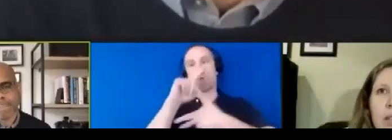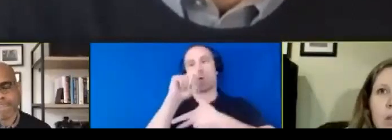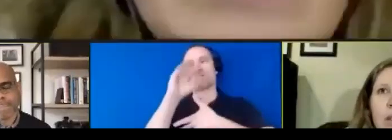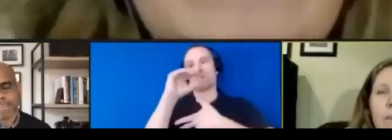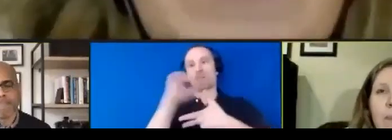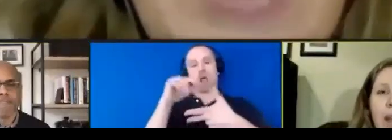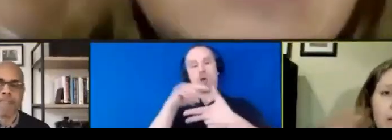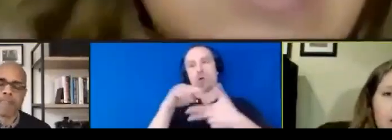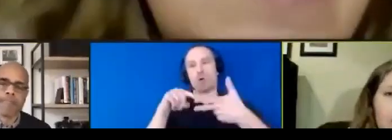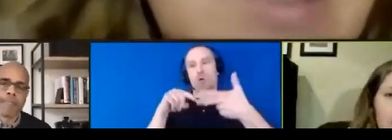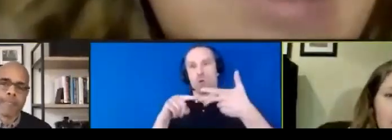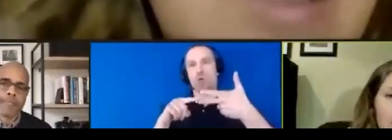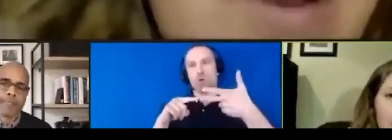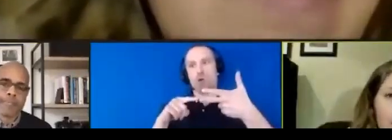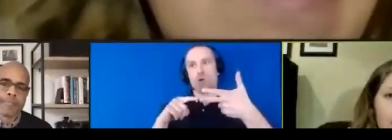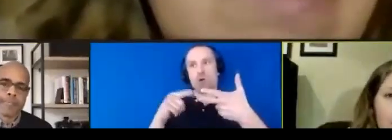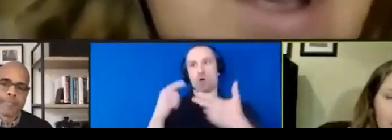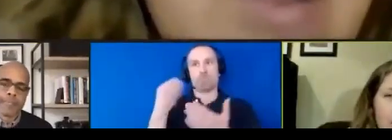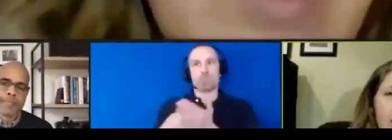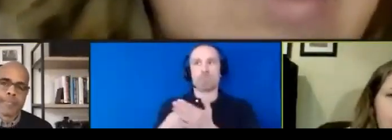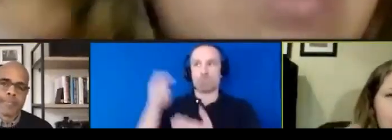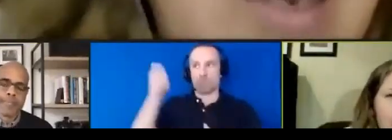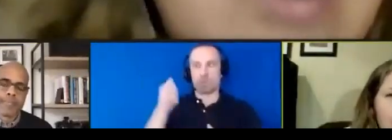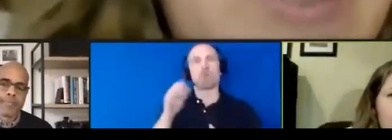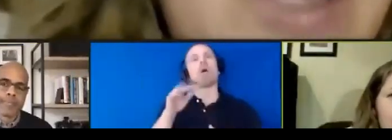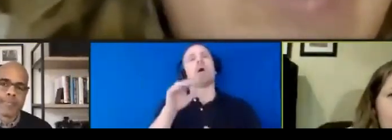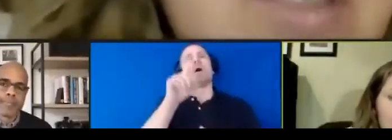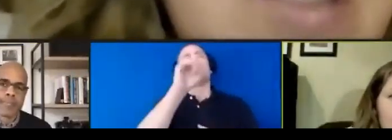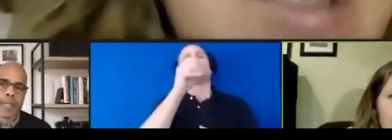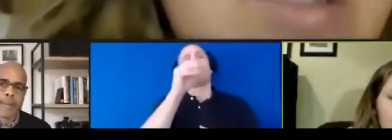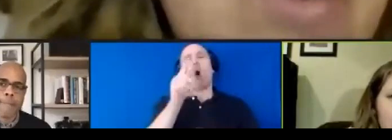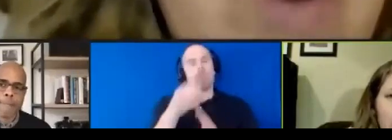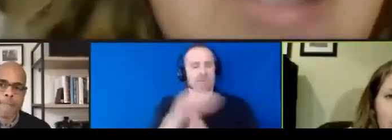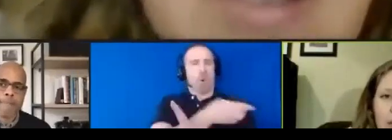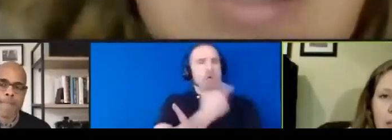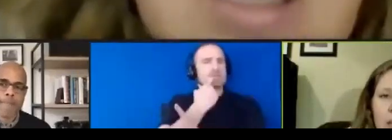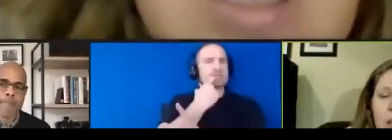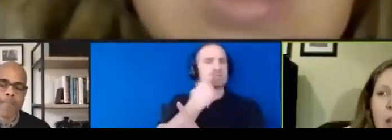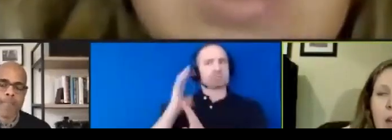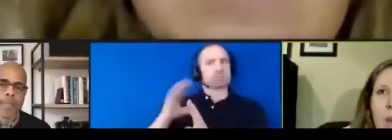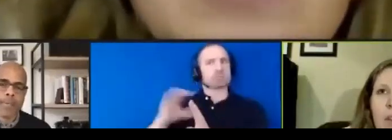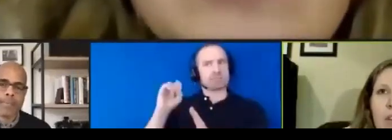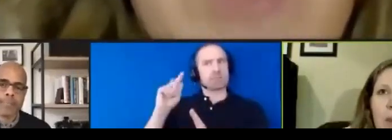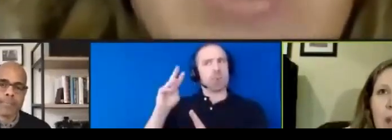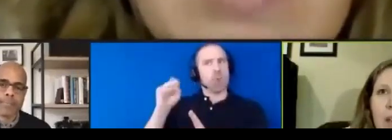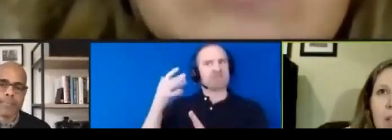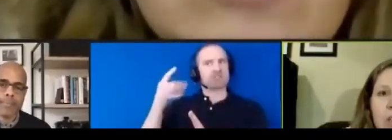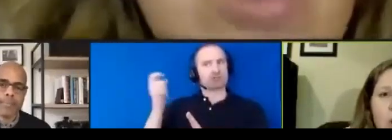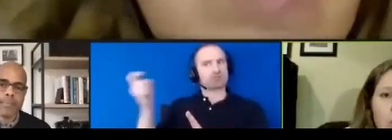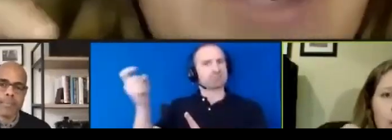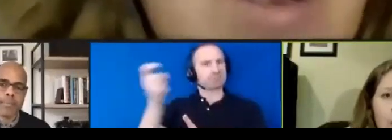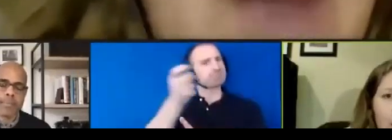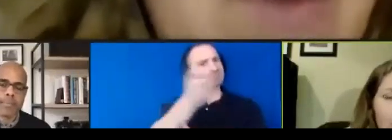soltero con niños a 110 mil dólares puedes ganar y puedes recibir el dinero de